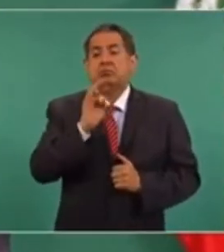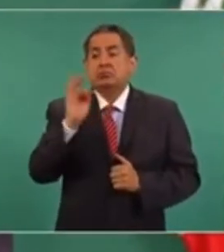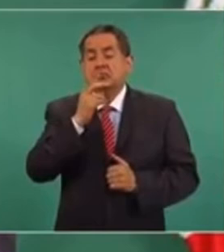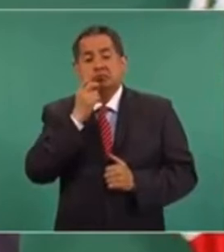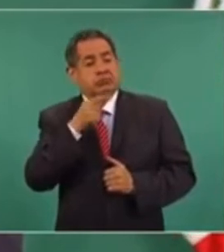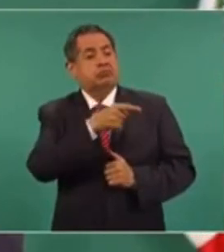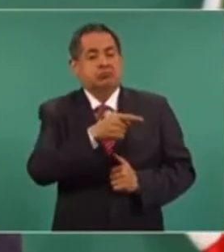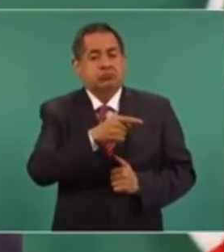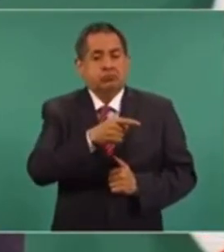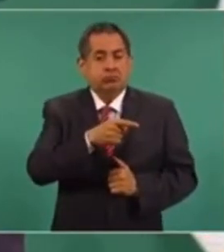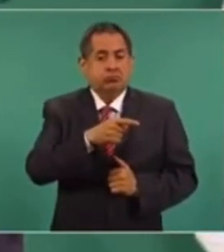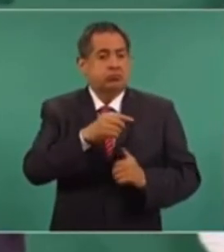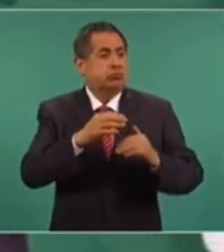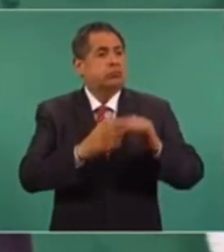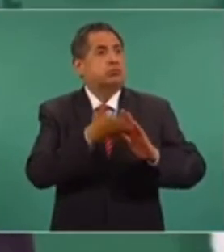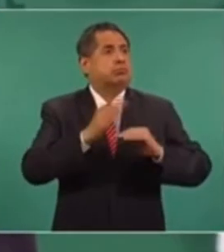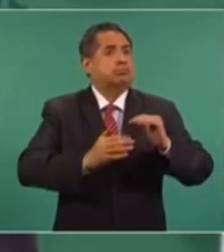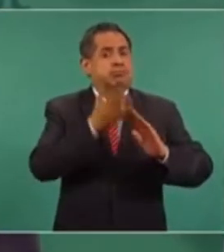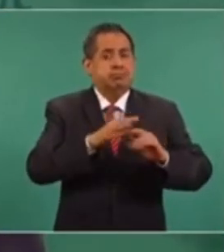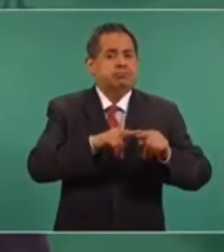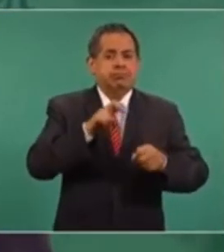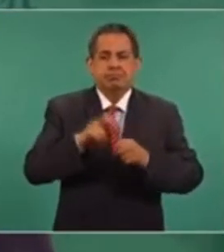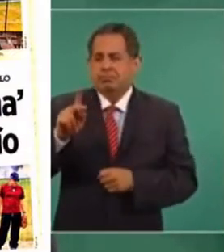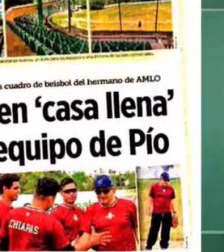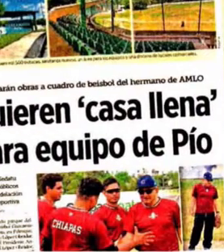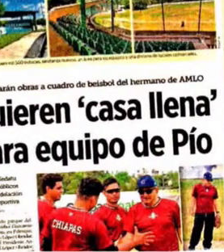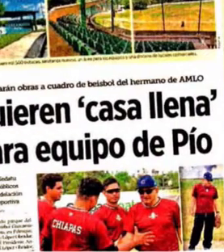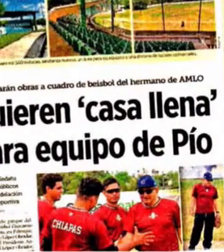a construir el parque de béisbol de Palenque,